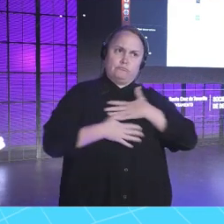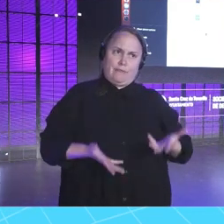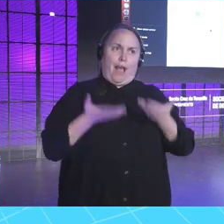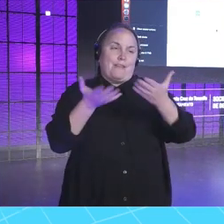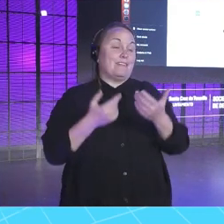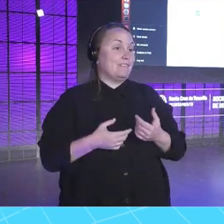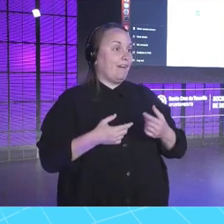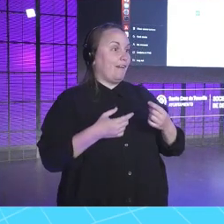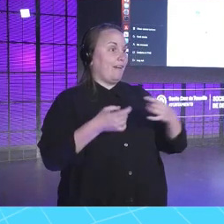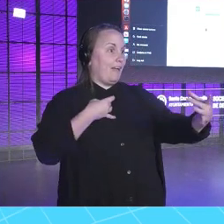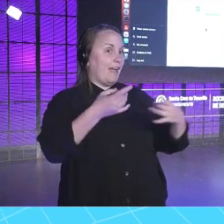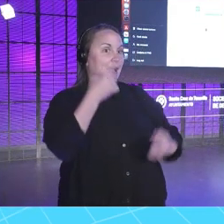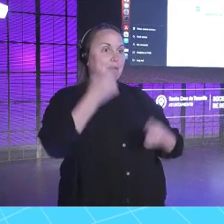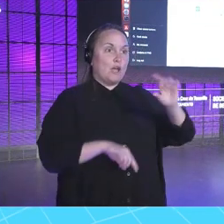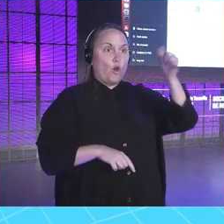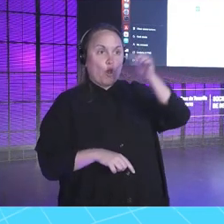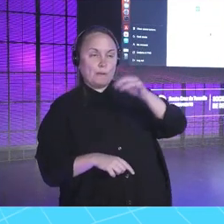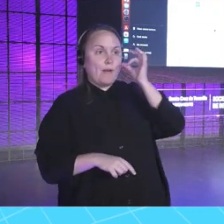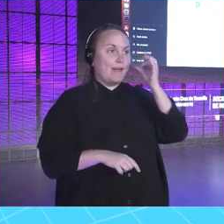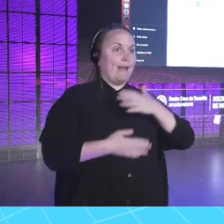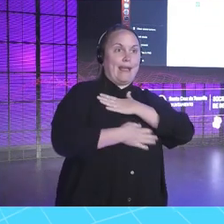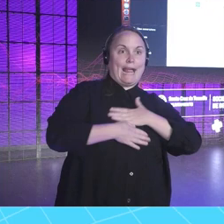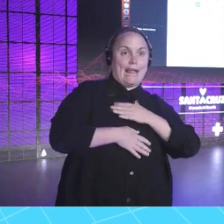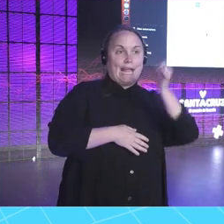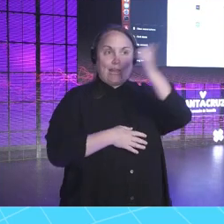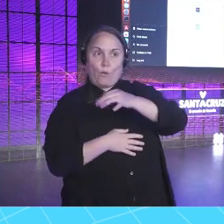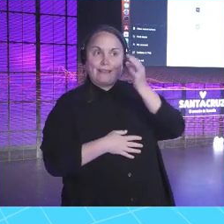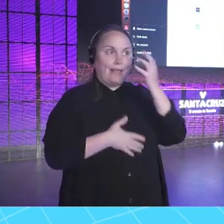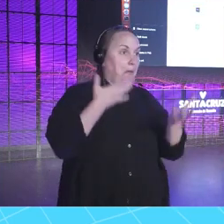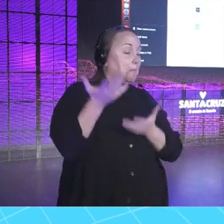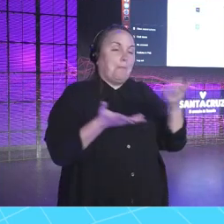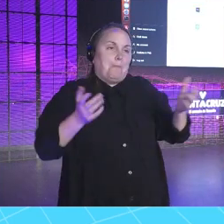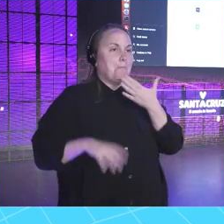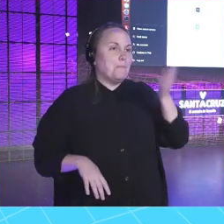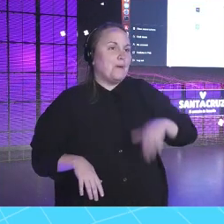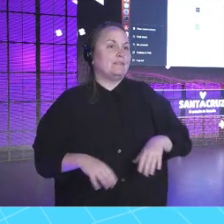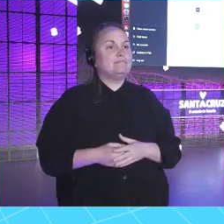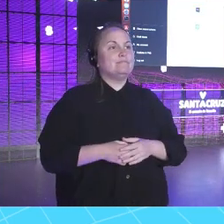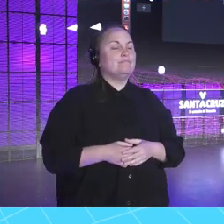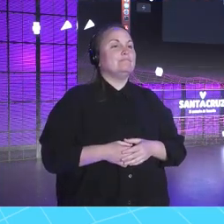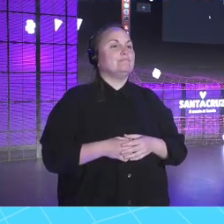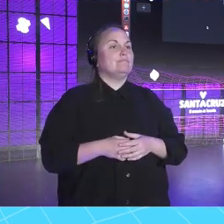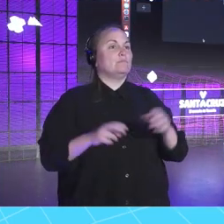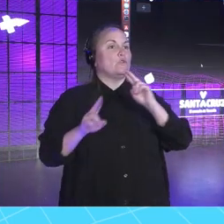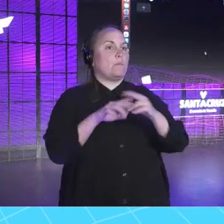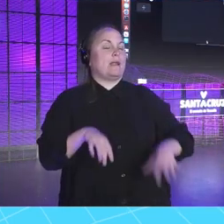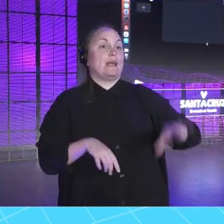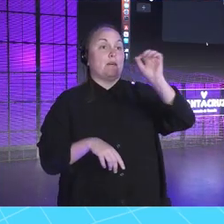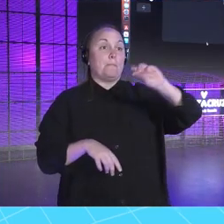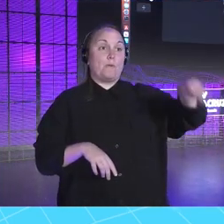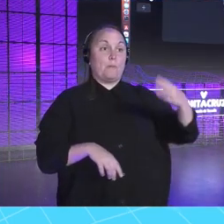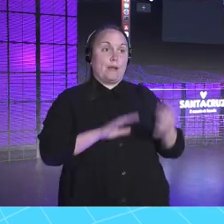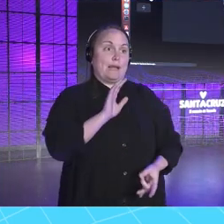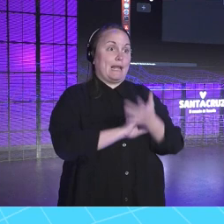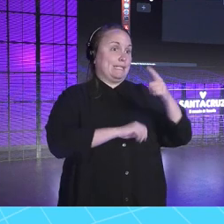me encanta que a veces es un nombre a veces otra mujer a veces eres encantado encantada Mola vamos a ver hacking para millennials nos vamos a crear el Powerpoint